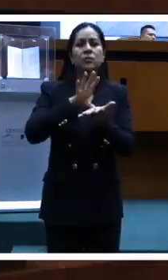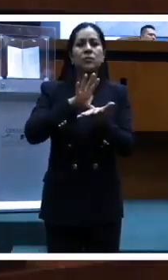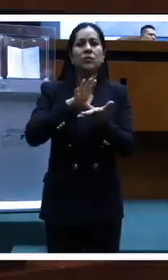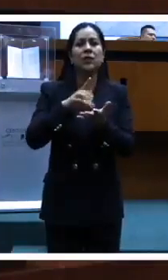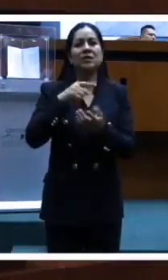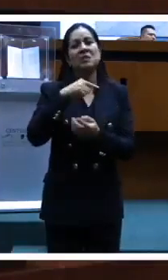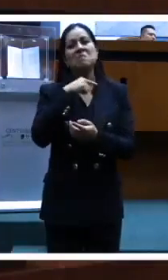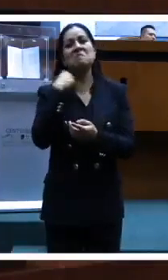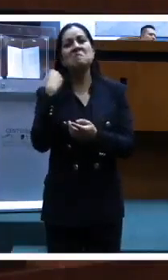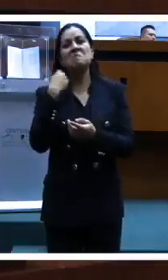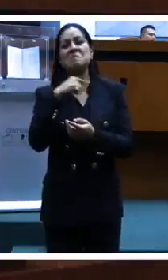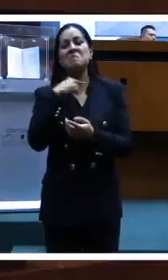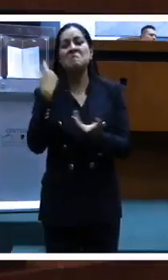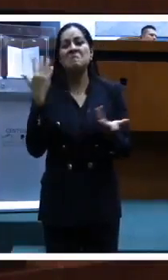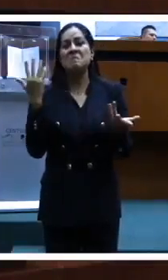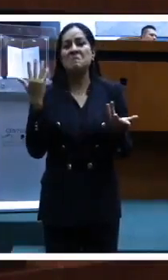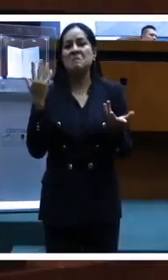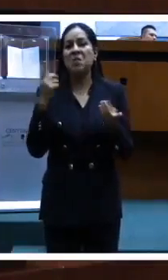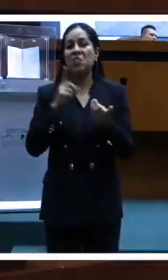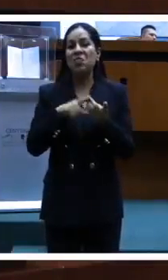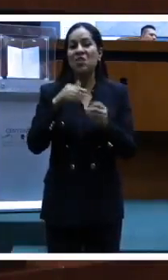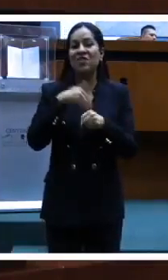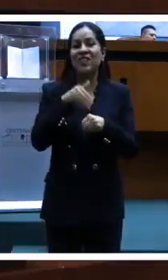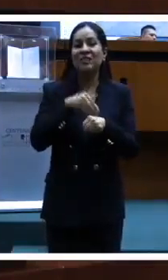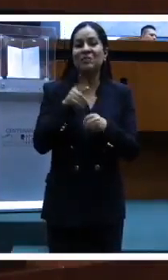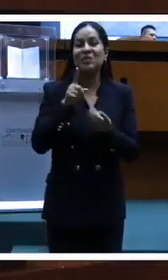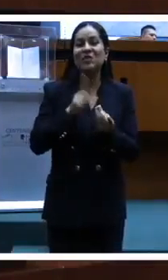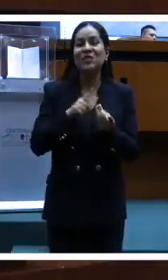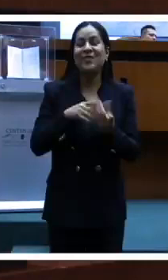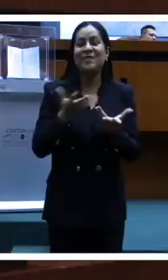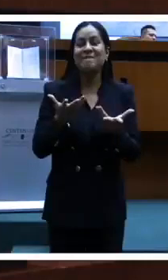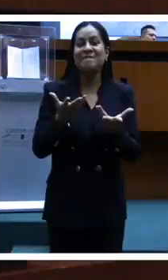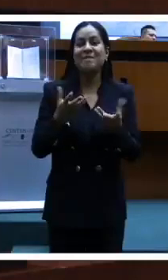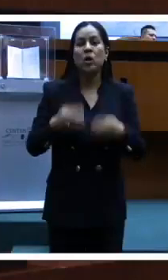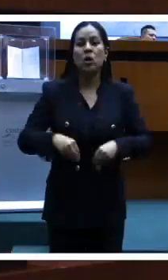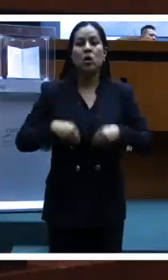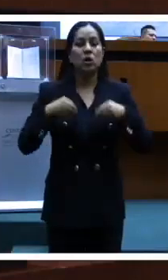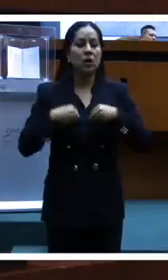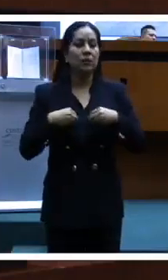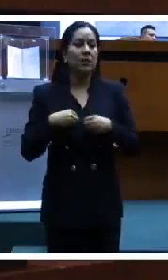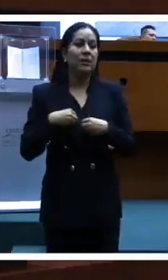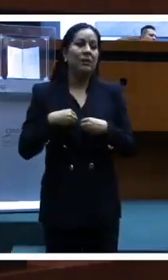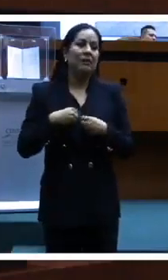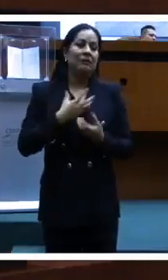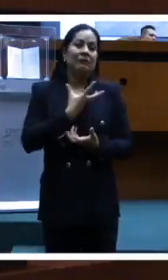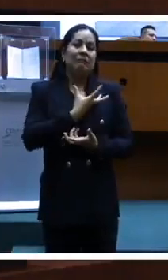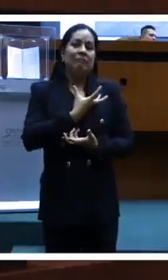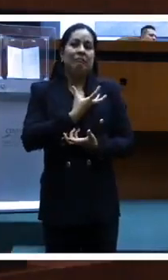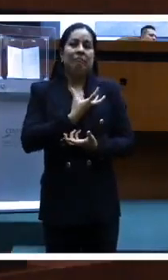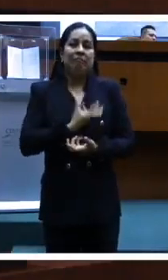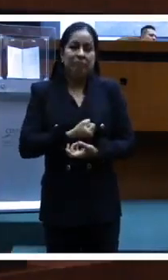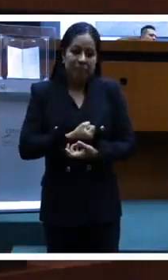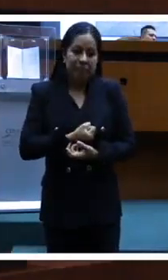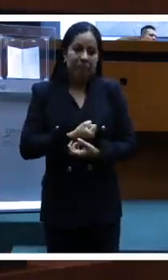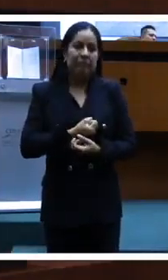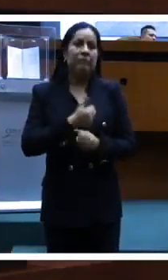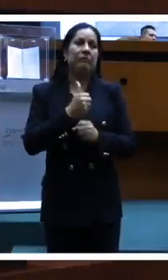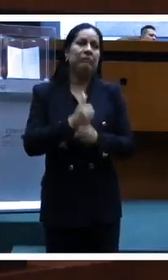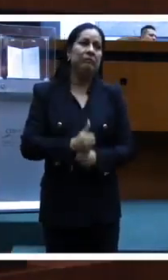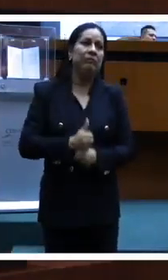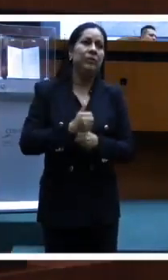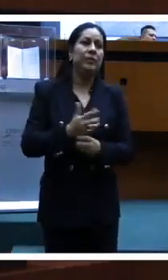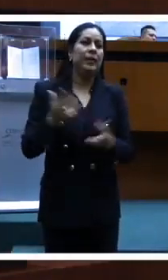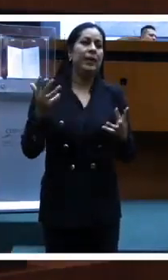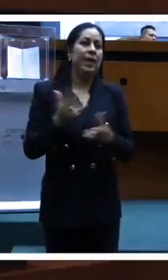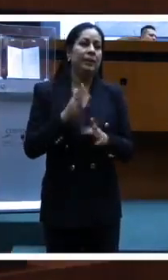se suicidan? ¿Dónde están esas cifras? ¿O que viven en una constante depresión por todo el bullying que les hacen?